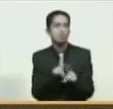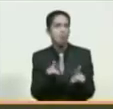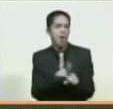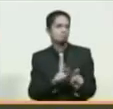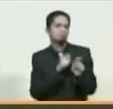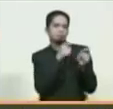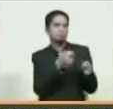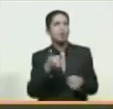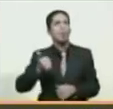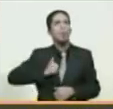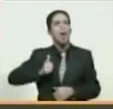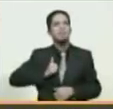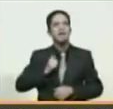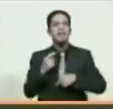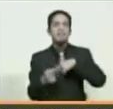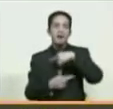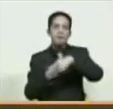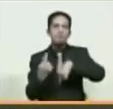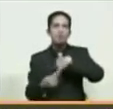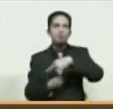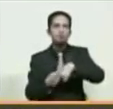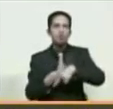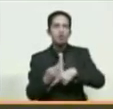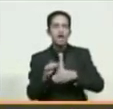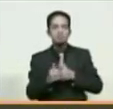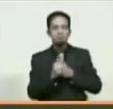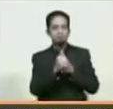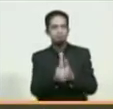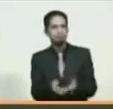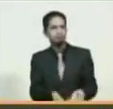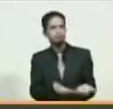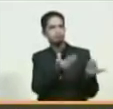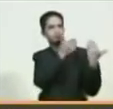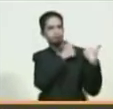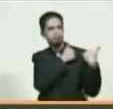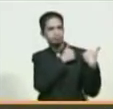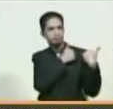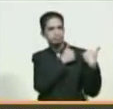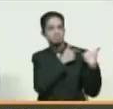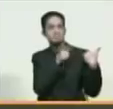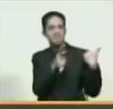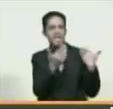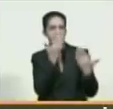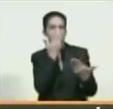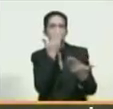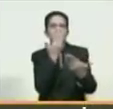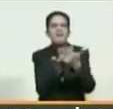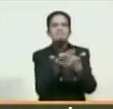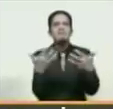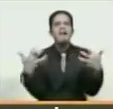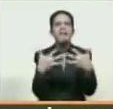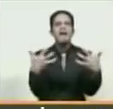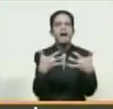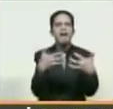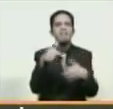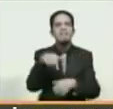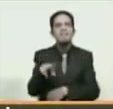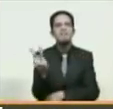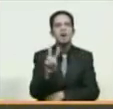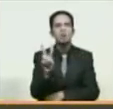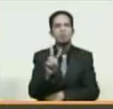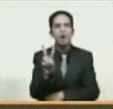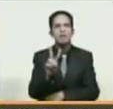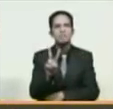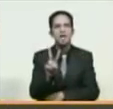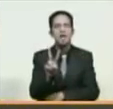revolucionario que tenga al frente el riesgo inminente de una guerra fratricida en Venezuela, como